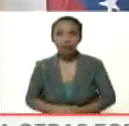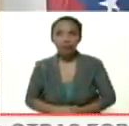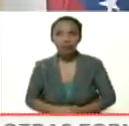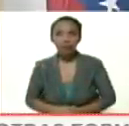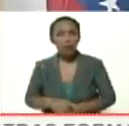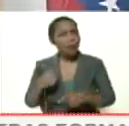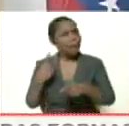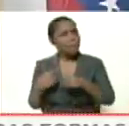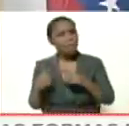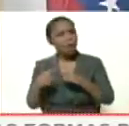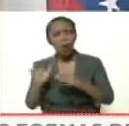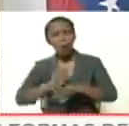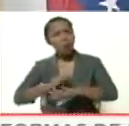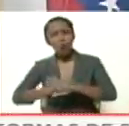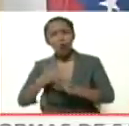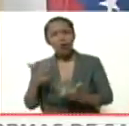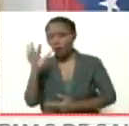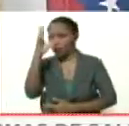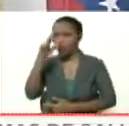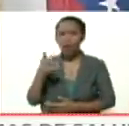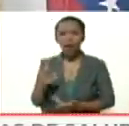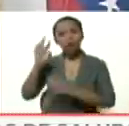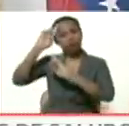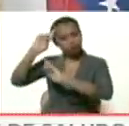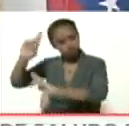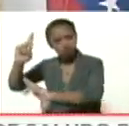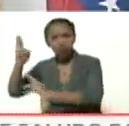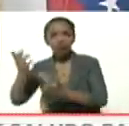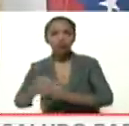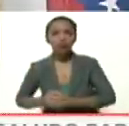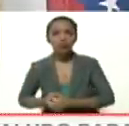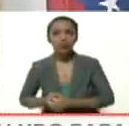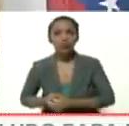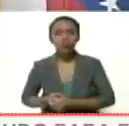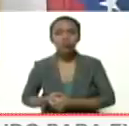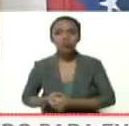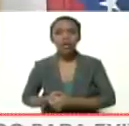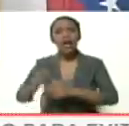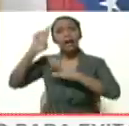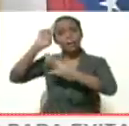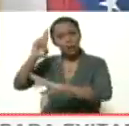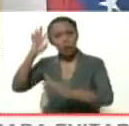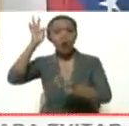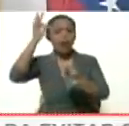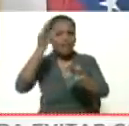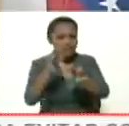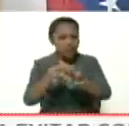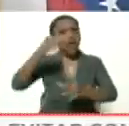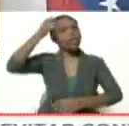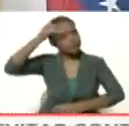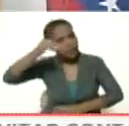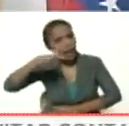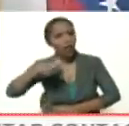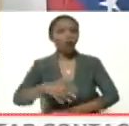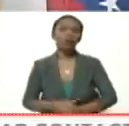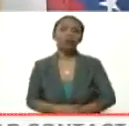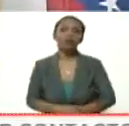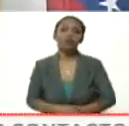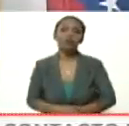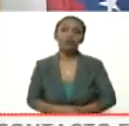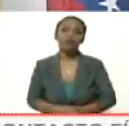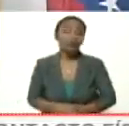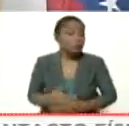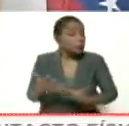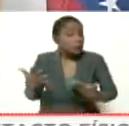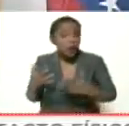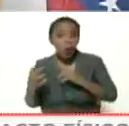Pero ¿por qué se burla? Respetémonos. Respetemos la fe, las creencias y